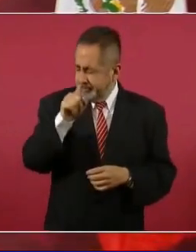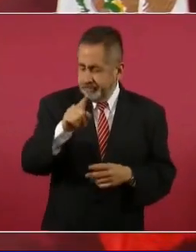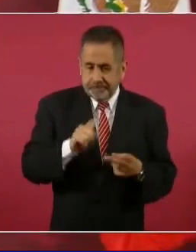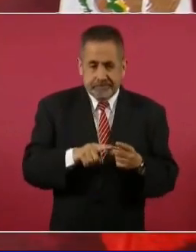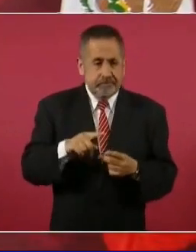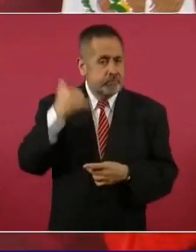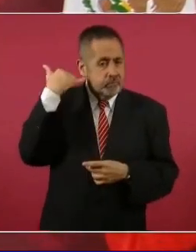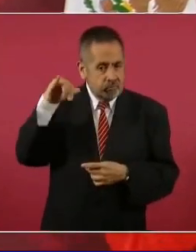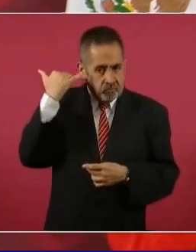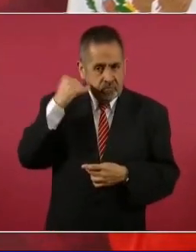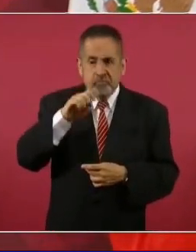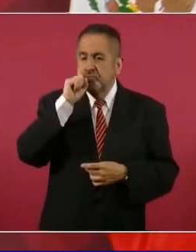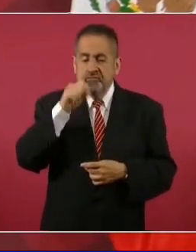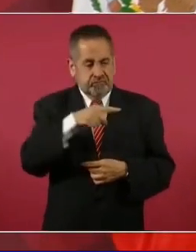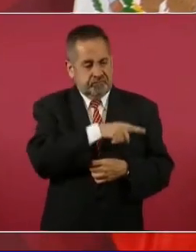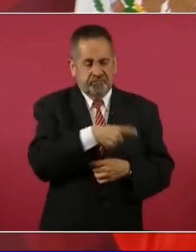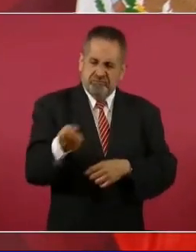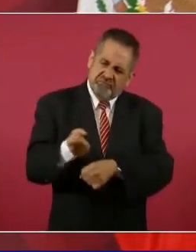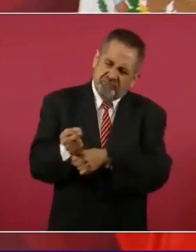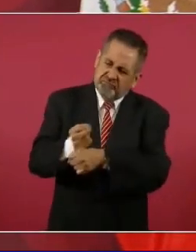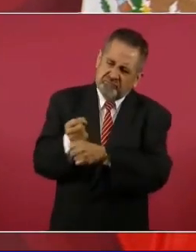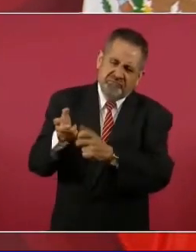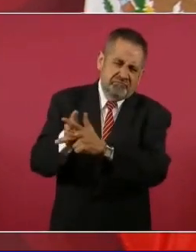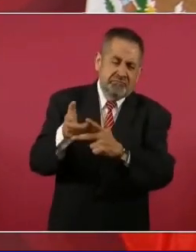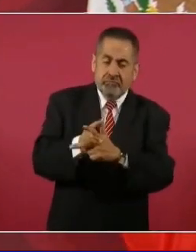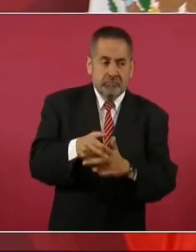allá en Yucatán.